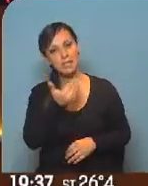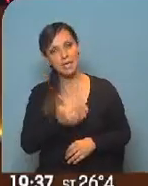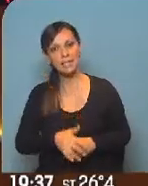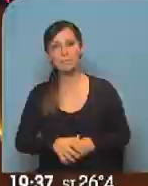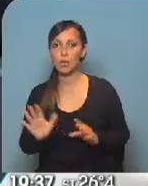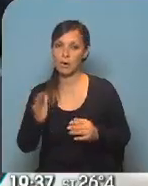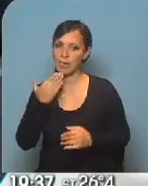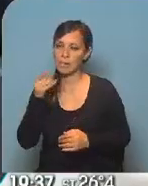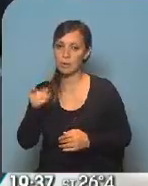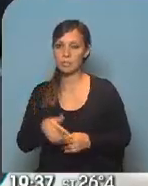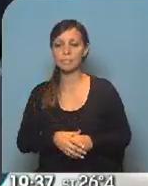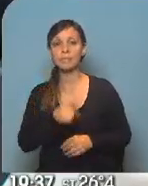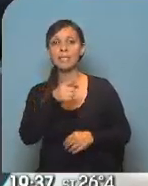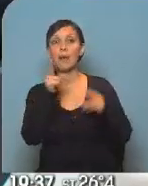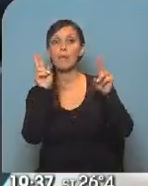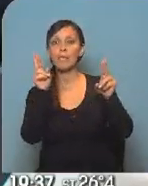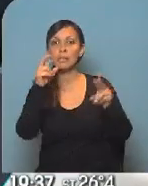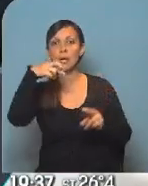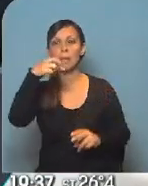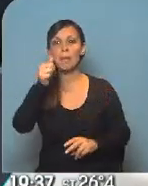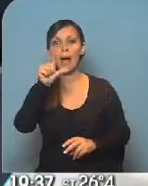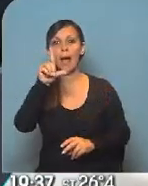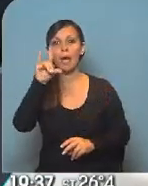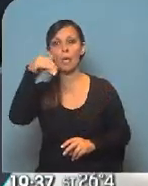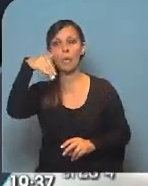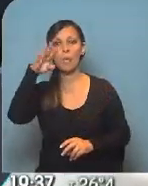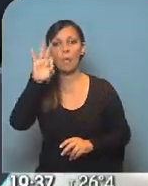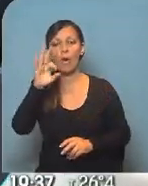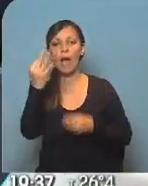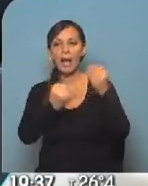ustedes. Muchas gracias. El profesor Gabriel Palumbo, profesor de la UBA, analista político aquí en el Noti Central.